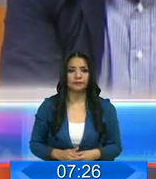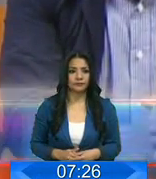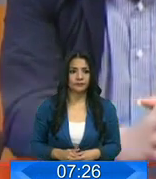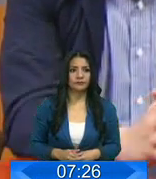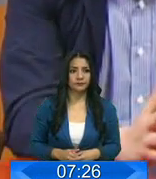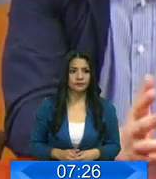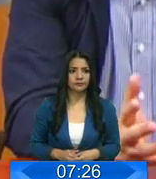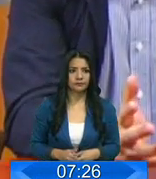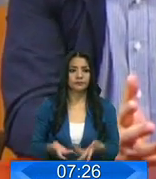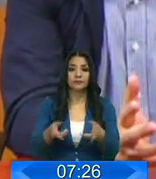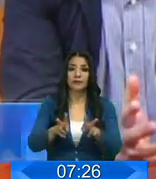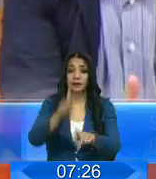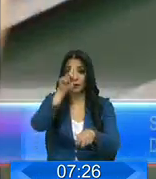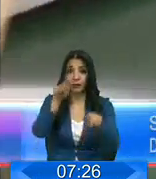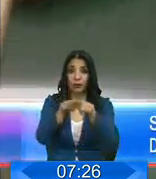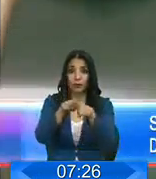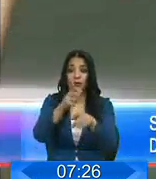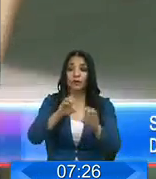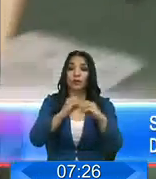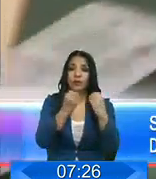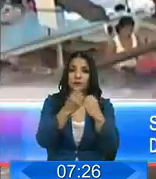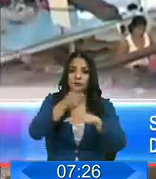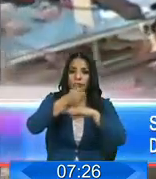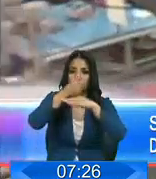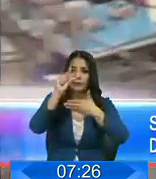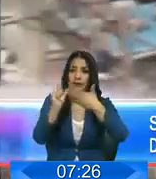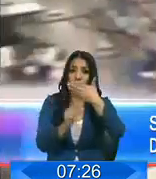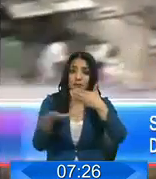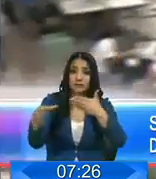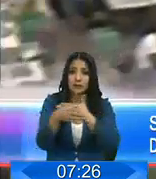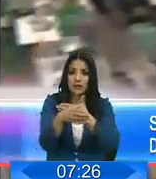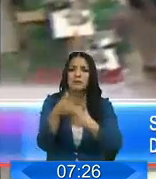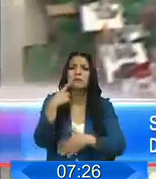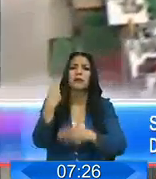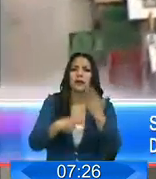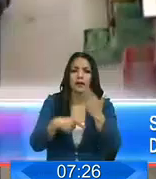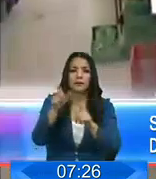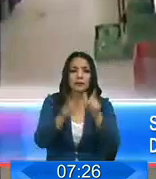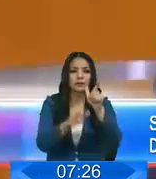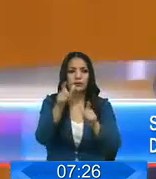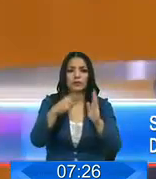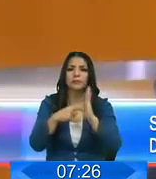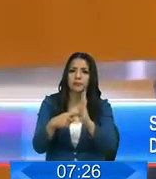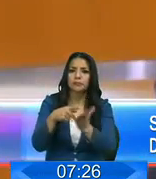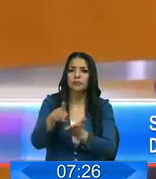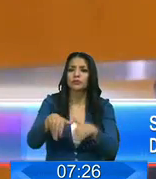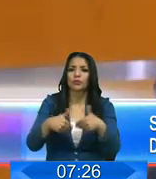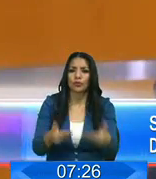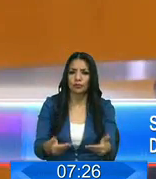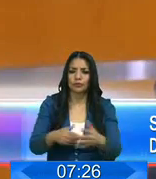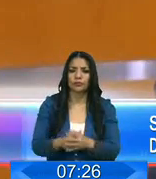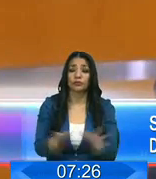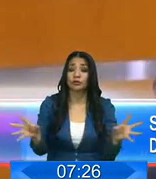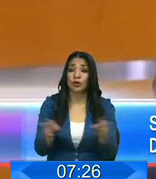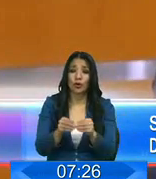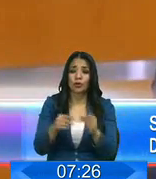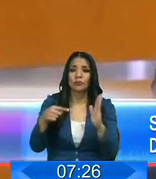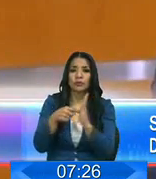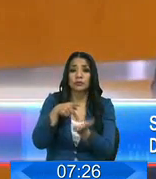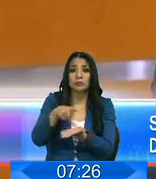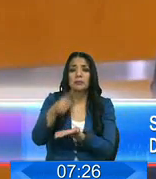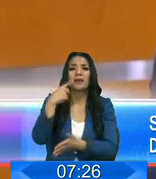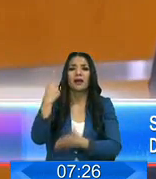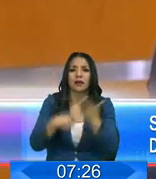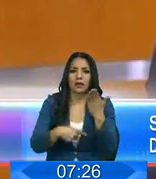que la consigna pasa también por ampliar el margen de los contribuyentes. El sistema tributario estuvo diseñado para